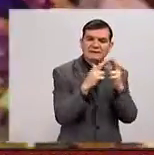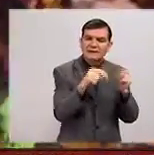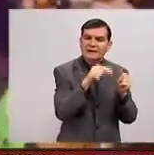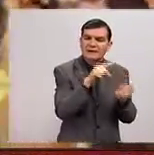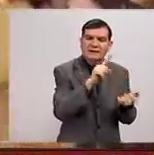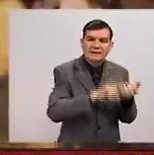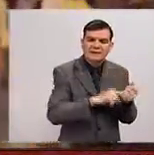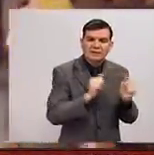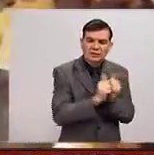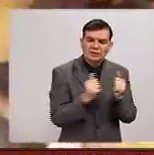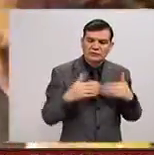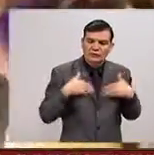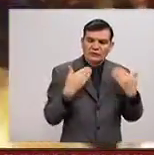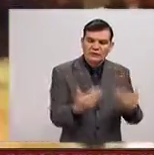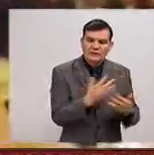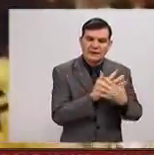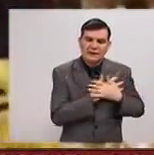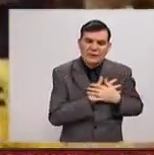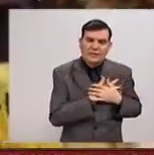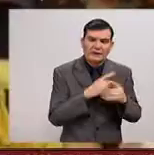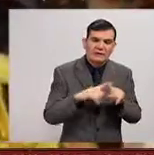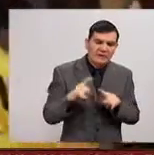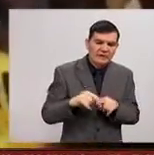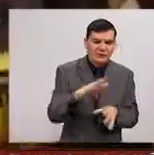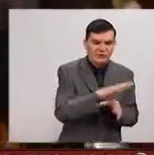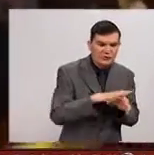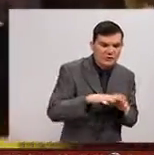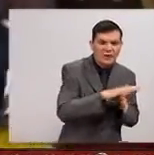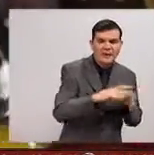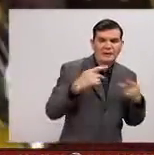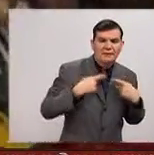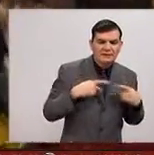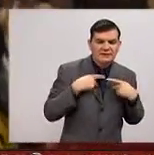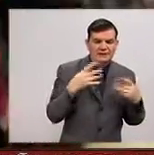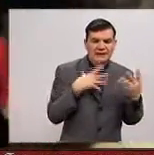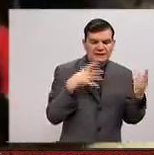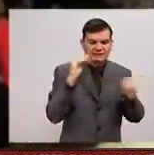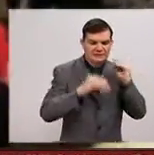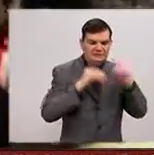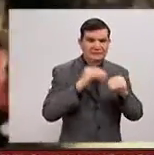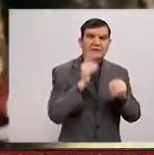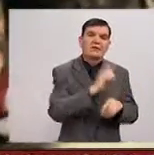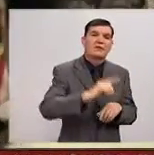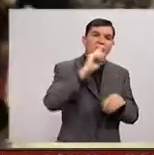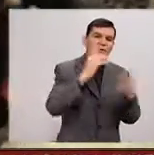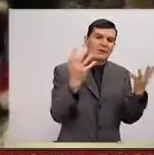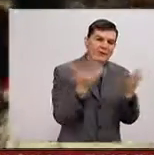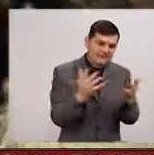de cordialidad y de amor entre todas las criaturas, de creaciones de Dios, ¿no?